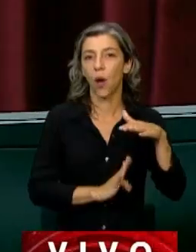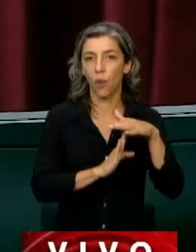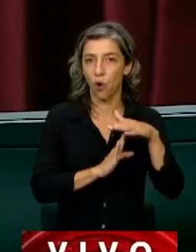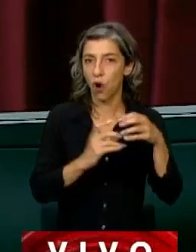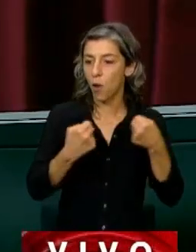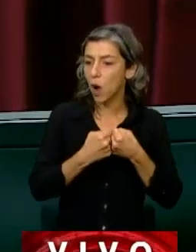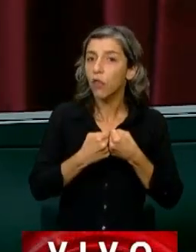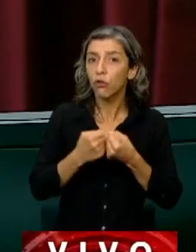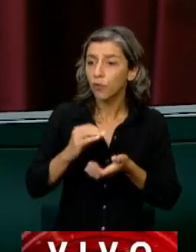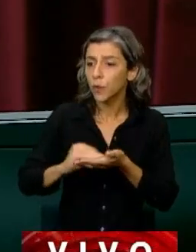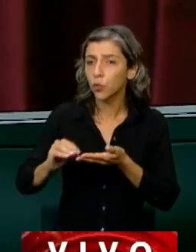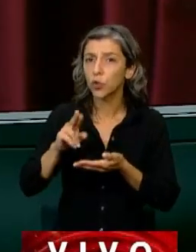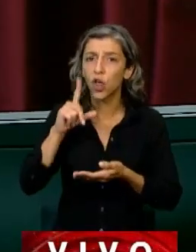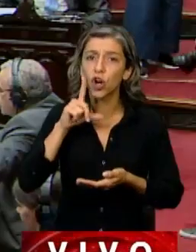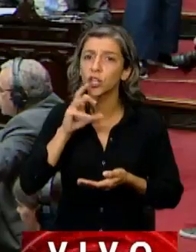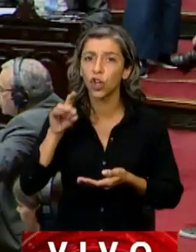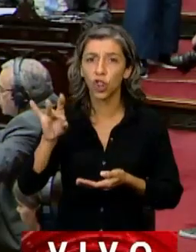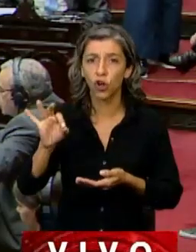Diputado Ritondo.